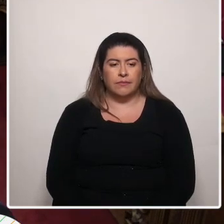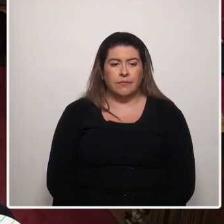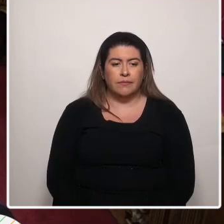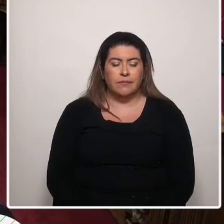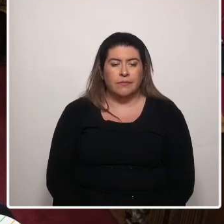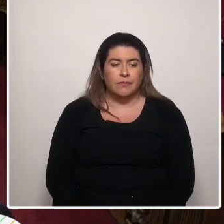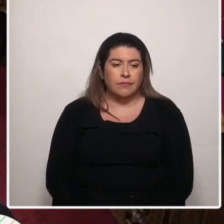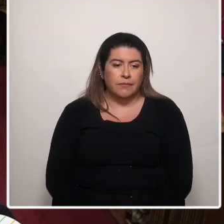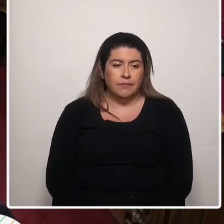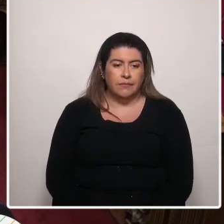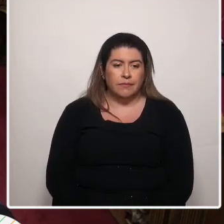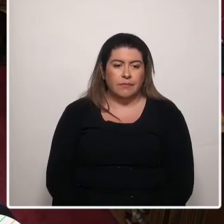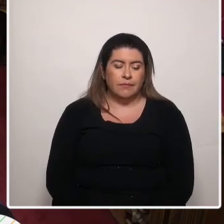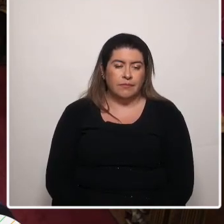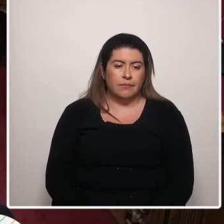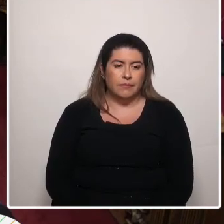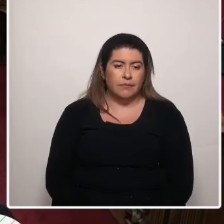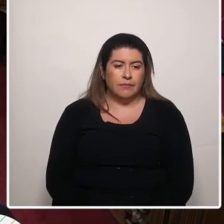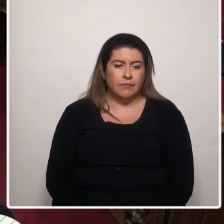No.